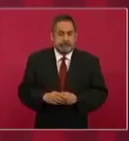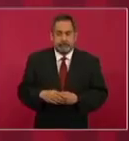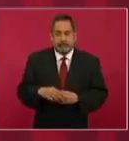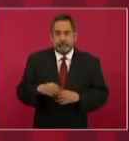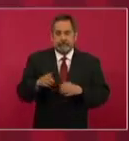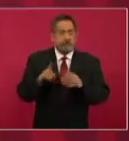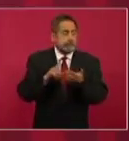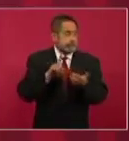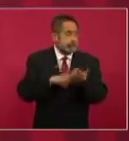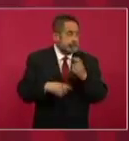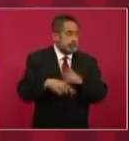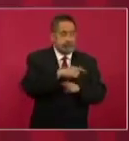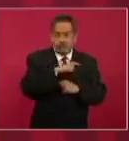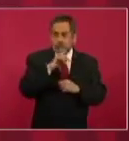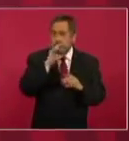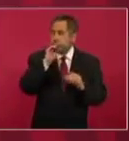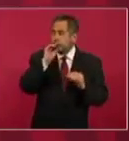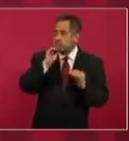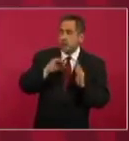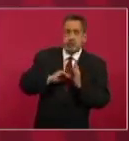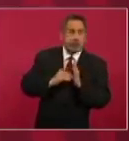de manera silenciosa,